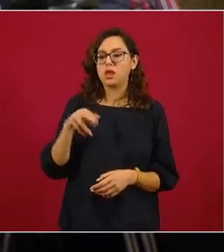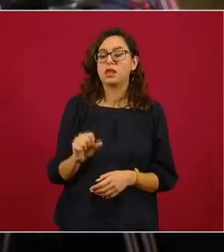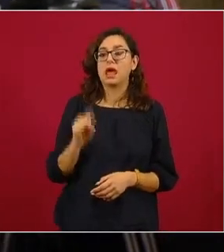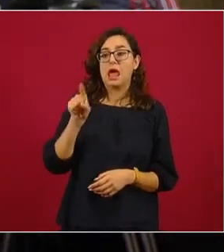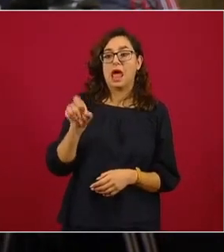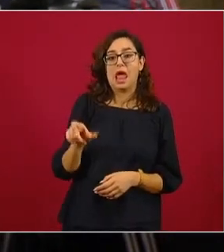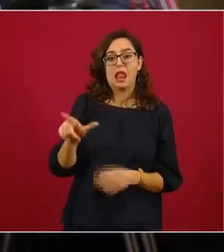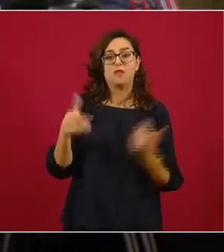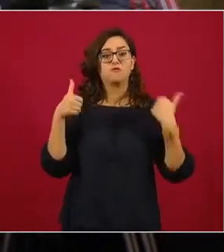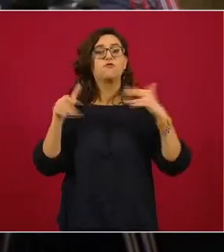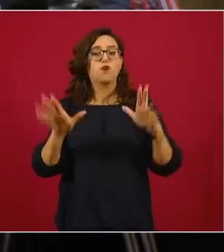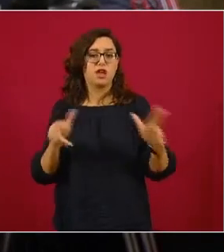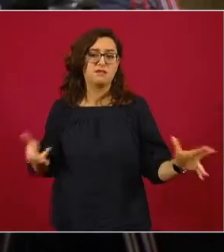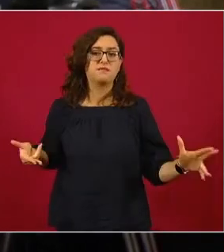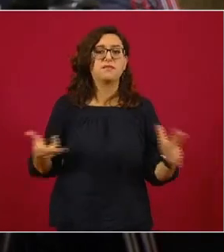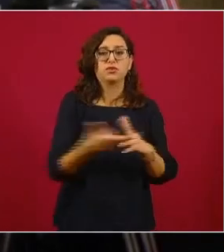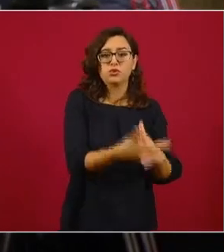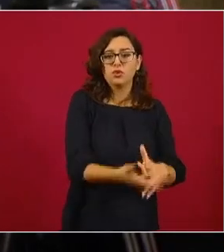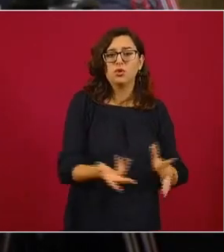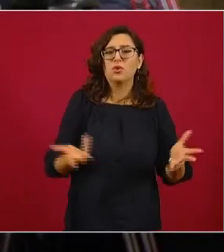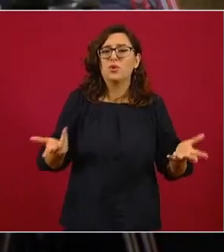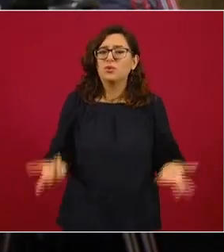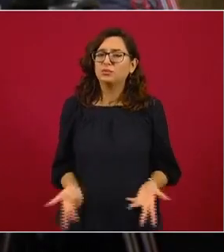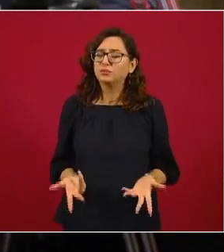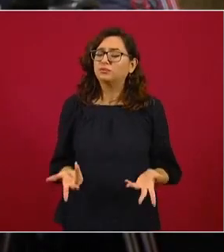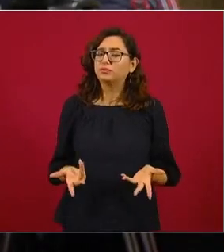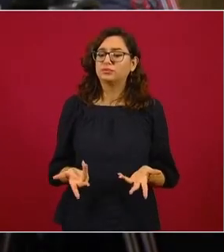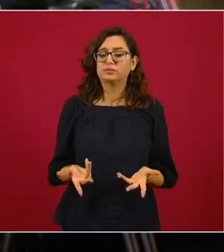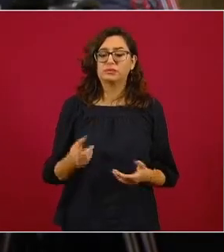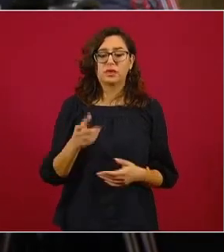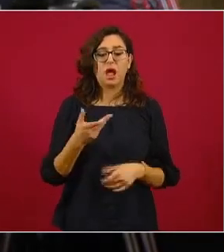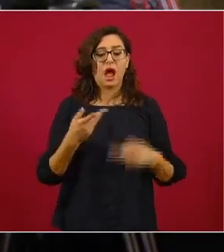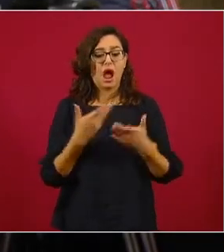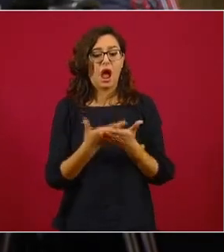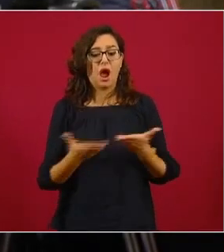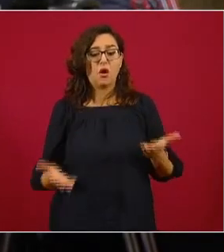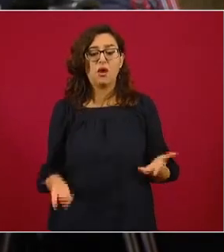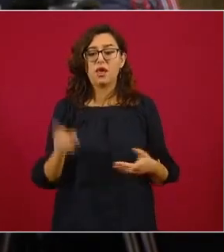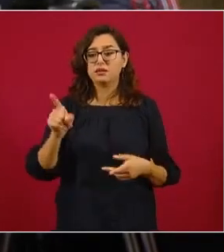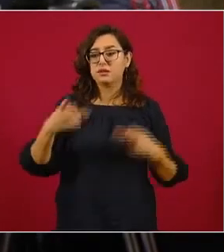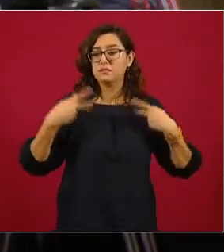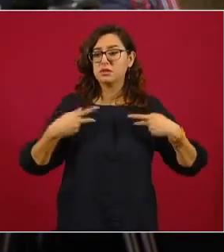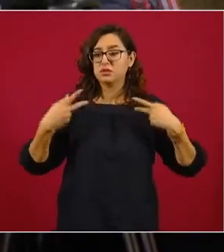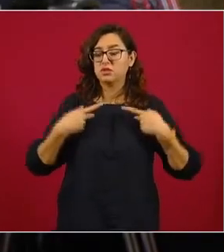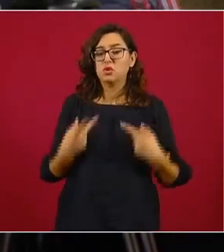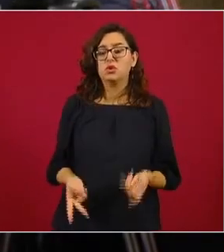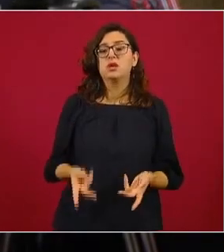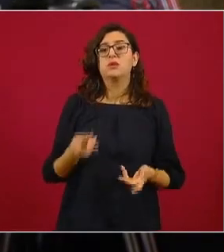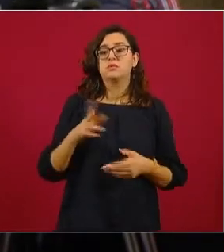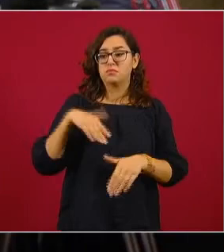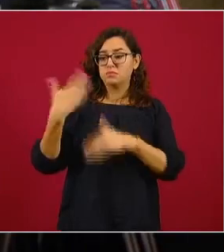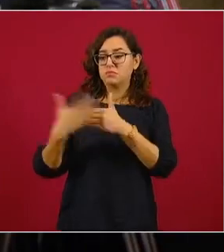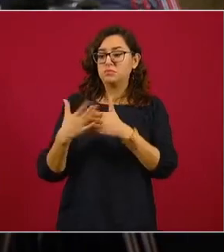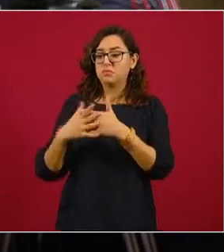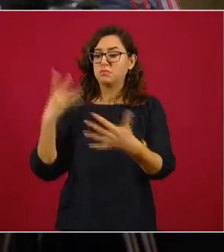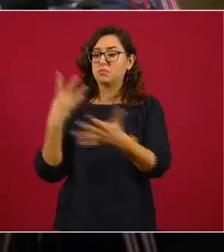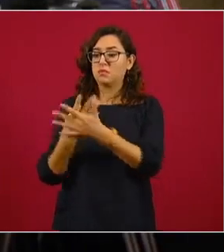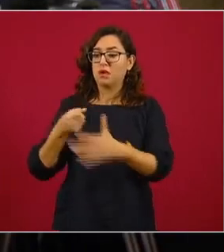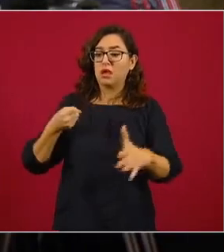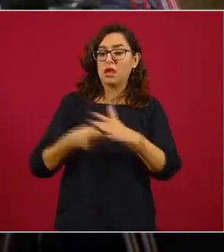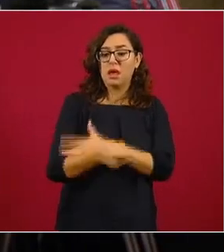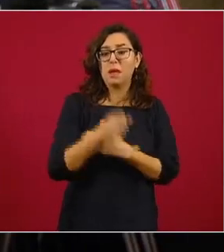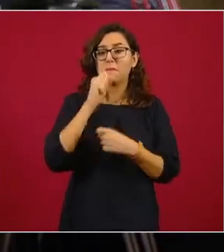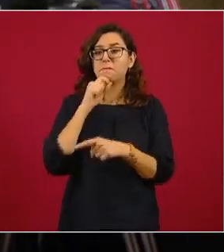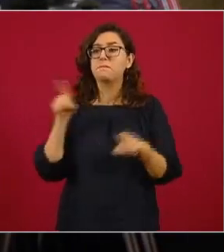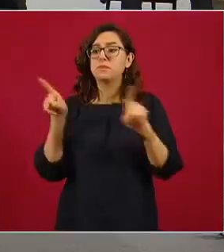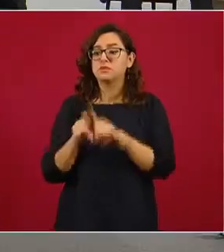presidente. Cabe resaltar que este personaje hoy tiene dos órdenes de aprehensión en Tamaulipas y una ficha roja de Interpol, se encuentra en